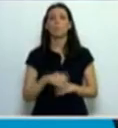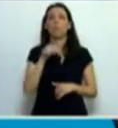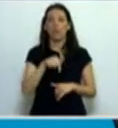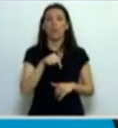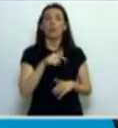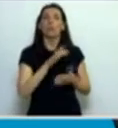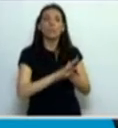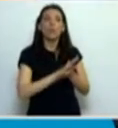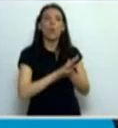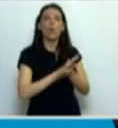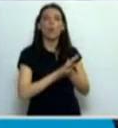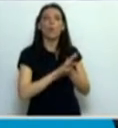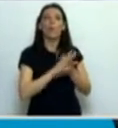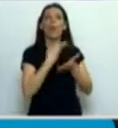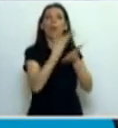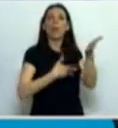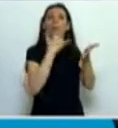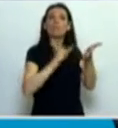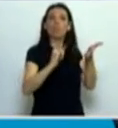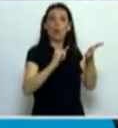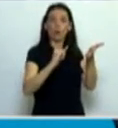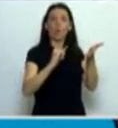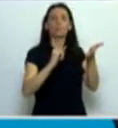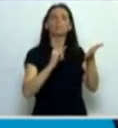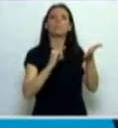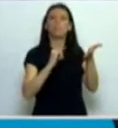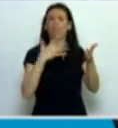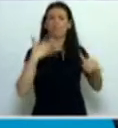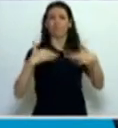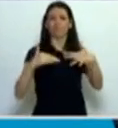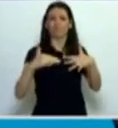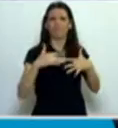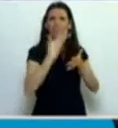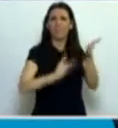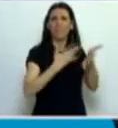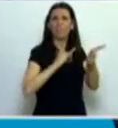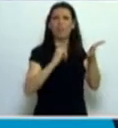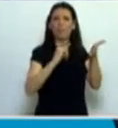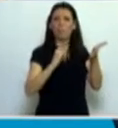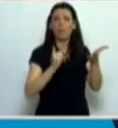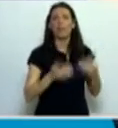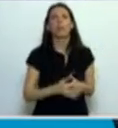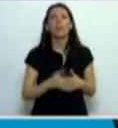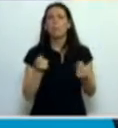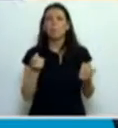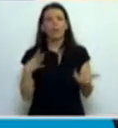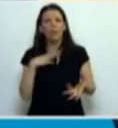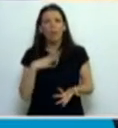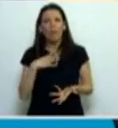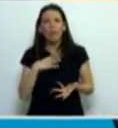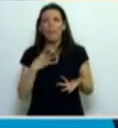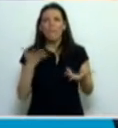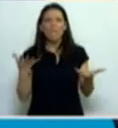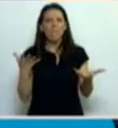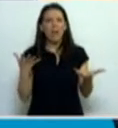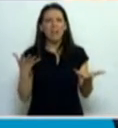esta ejecución de la cuenta de inversión a toda velocidad, sin que se le dé, digamos,